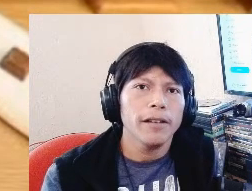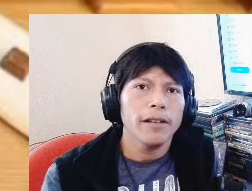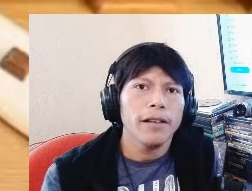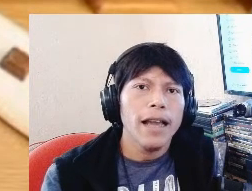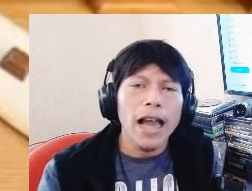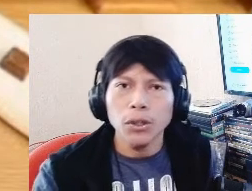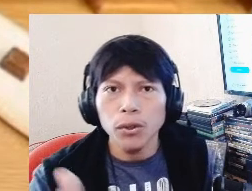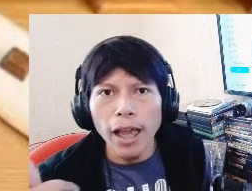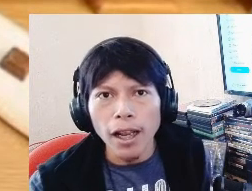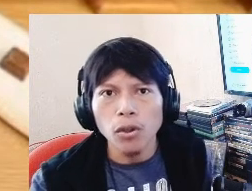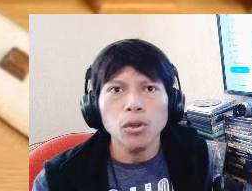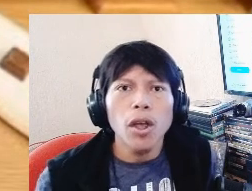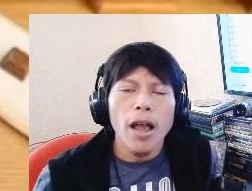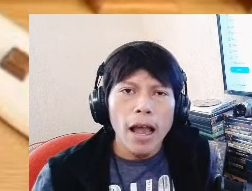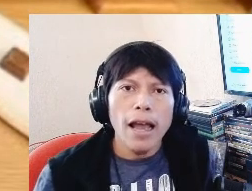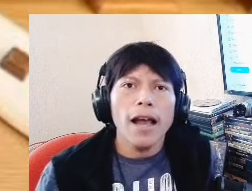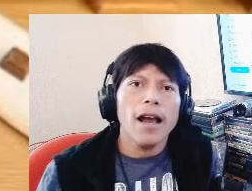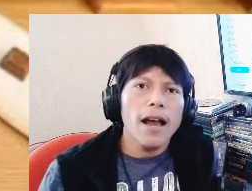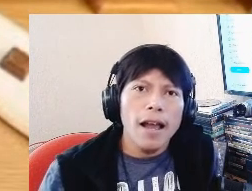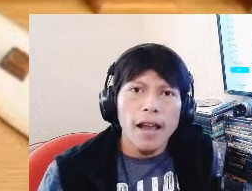Vida. Ayudar a